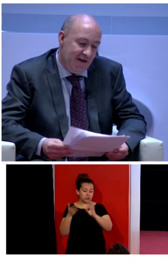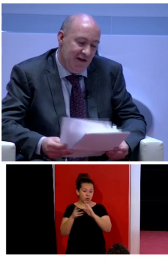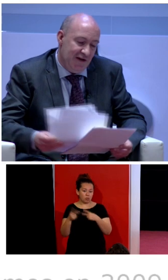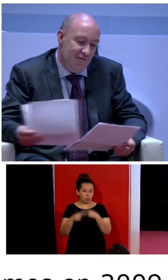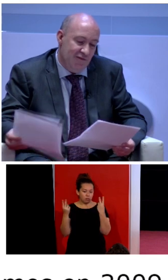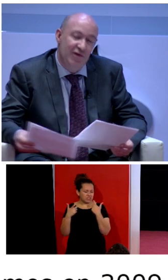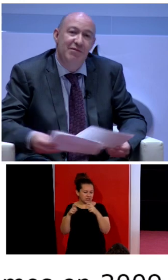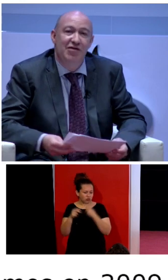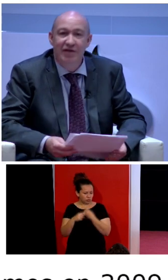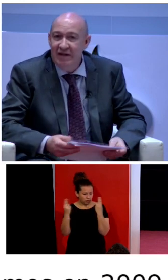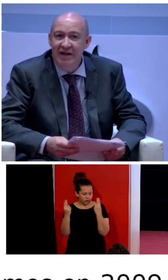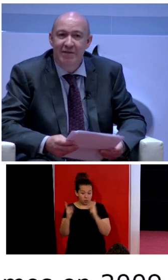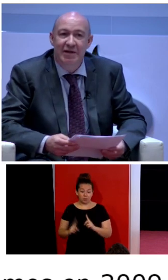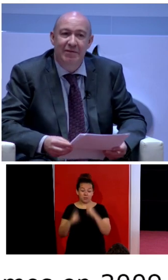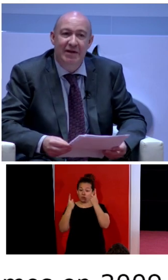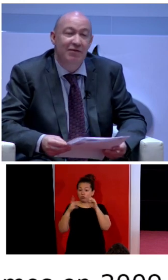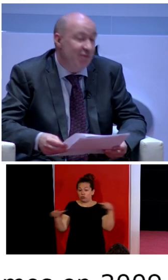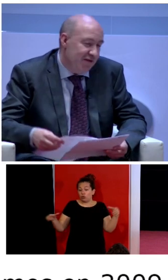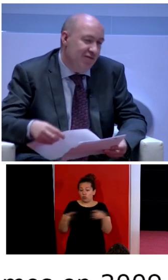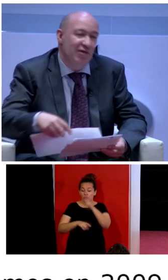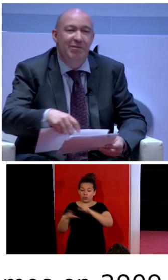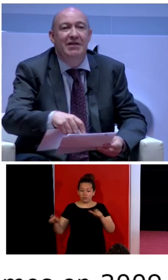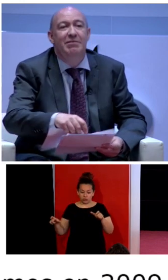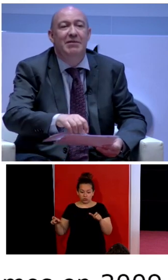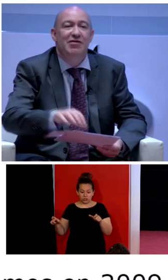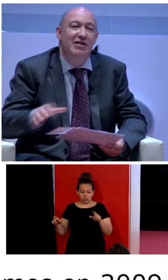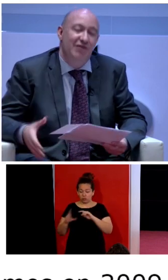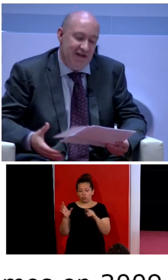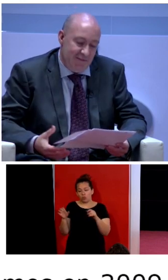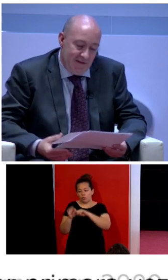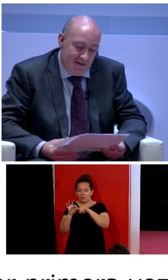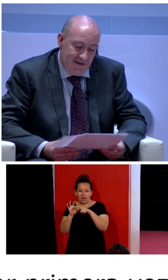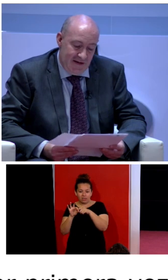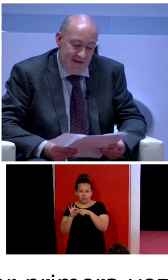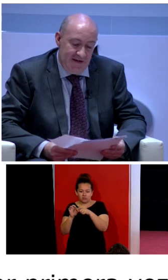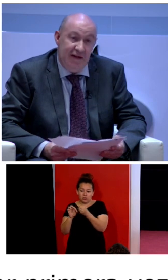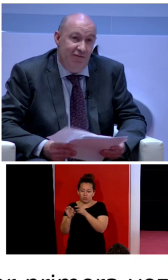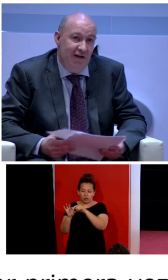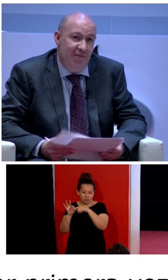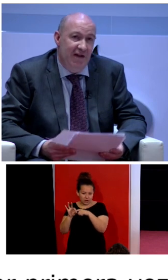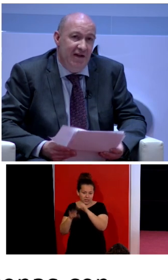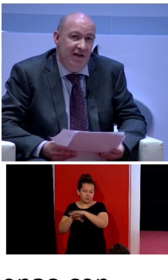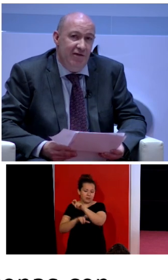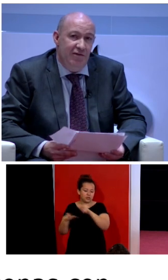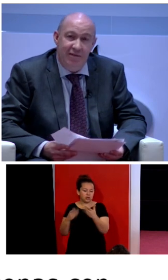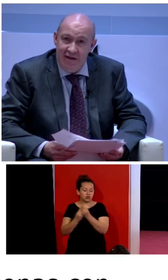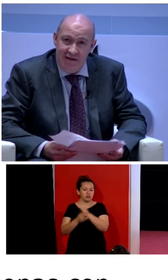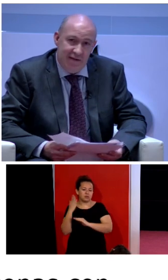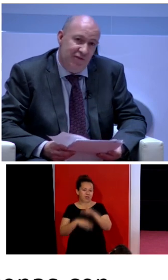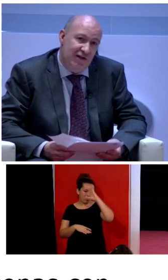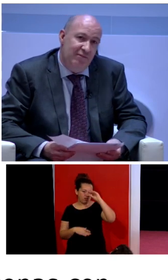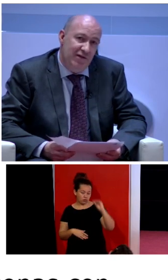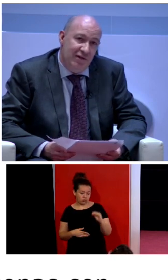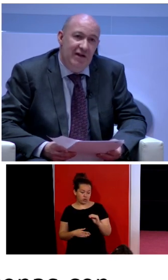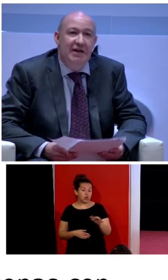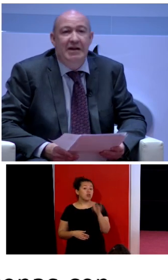aparece un cupo de personas para, un cupo de plazas para personas con discapacidad intelectual. Todavía